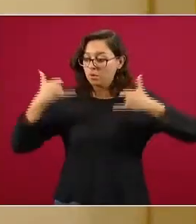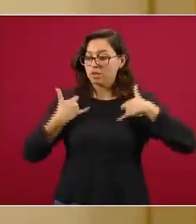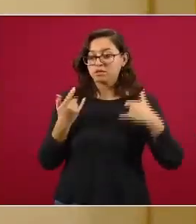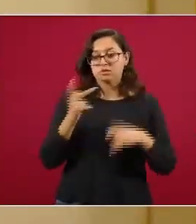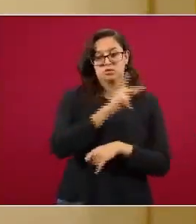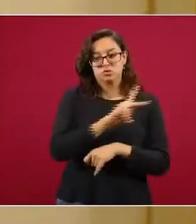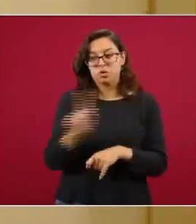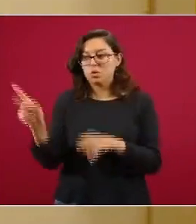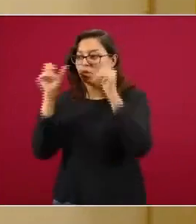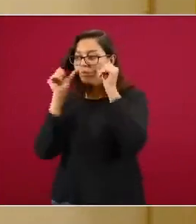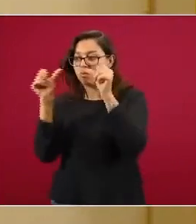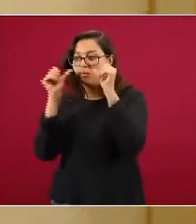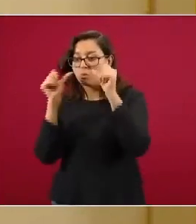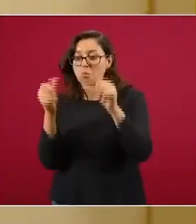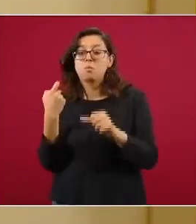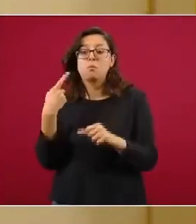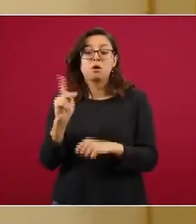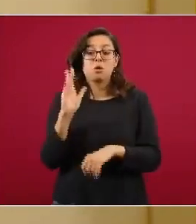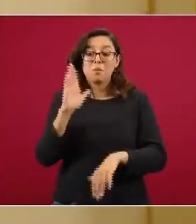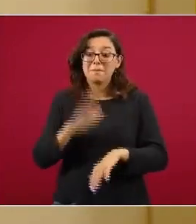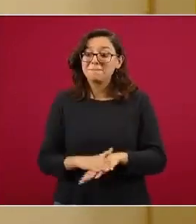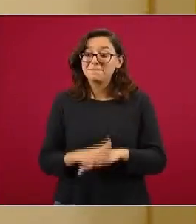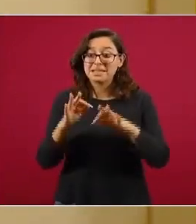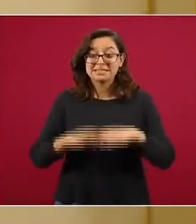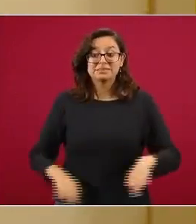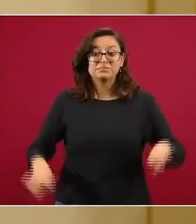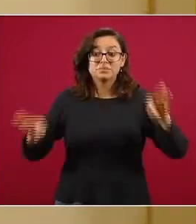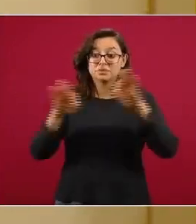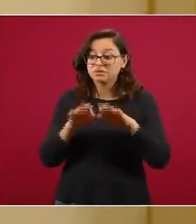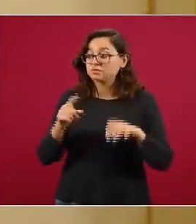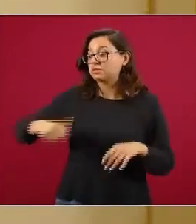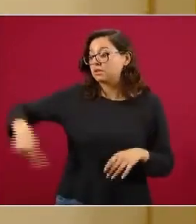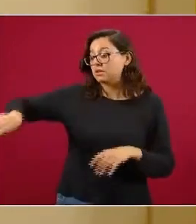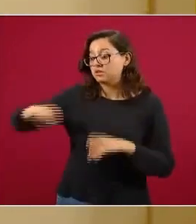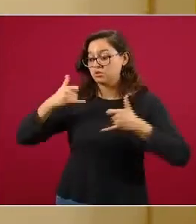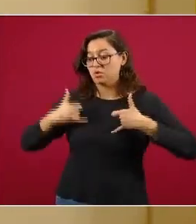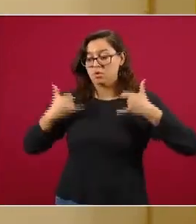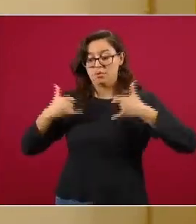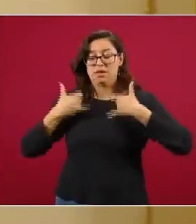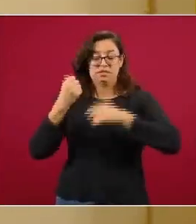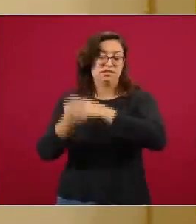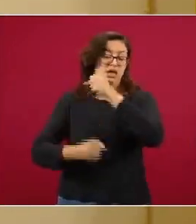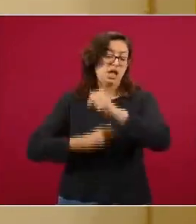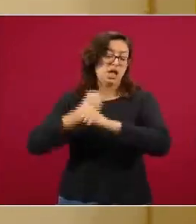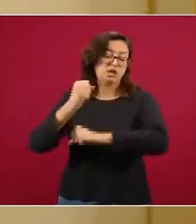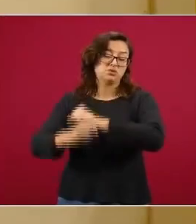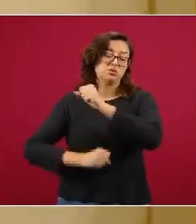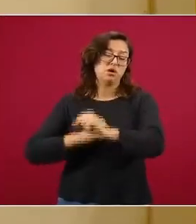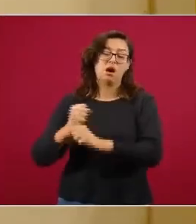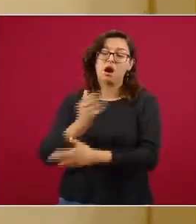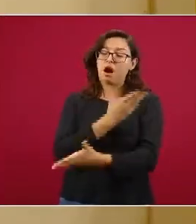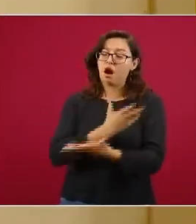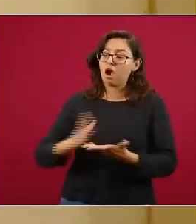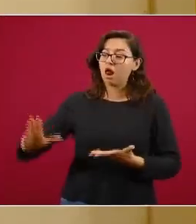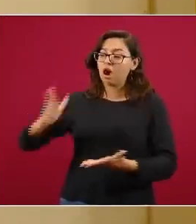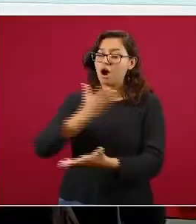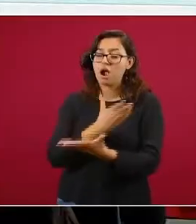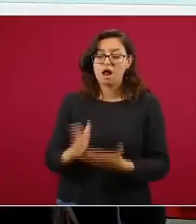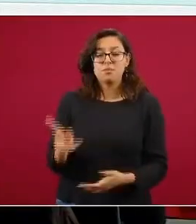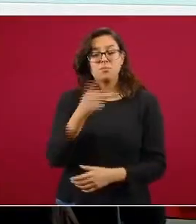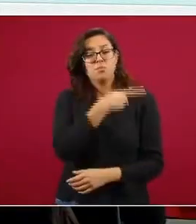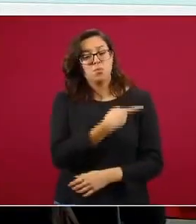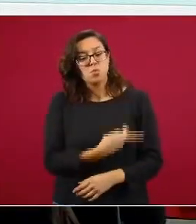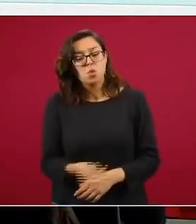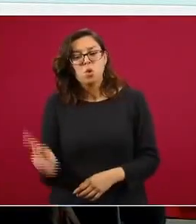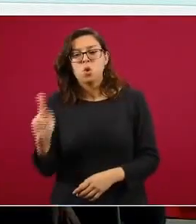pero principalmente a aquellas que históricamente habían sido vulneradas, aquellos y aquellas jóvenes que tienen pocos recursos o